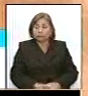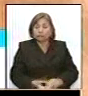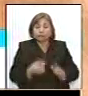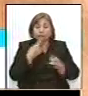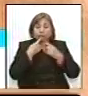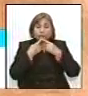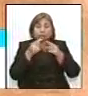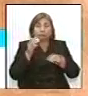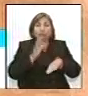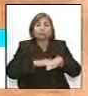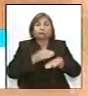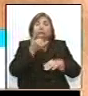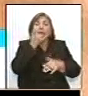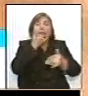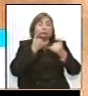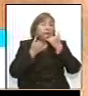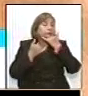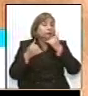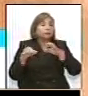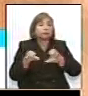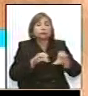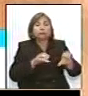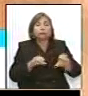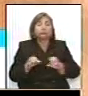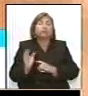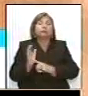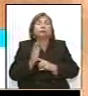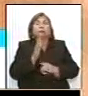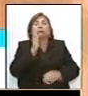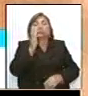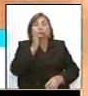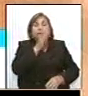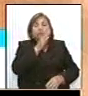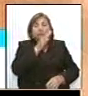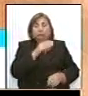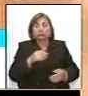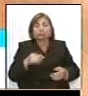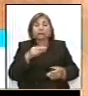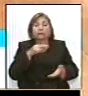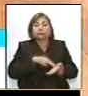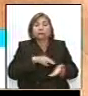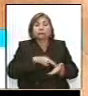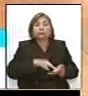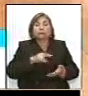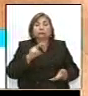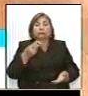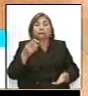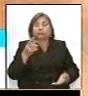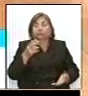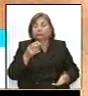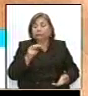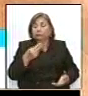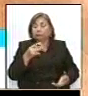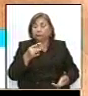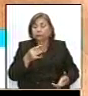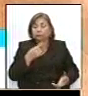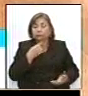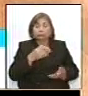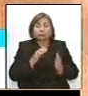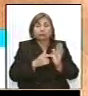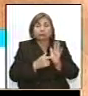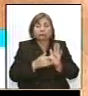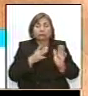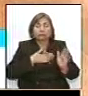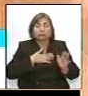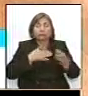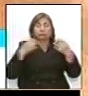transmitirle lo ocurrido respecto a las irregularidades en los informes de semana de representación correspondiente a los meses de noviembre de 2017 y enero de 2018 presentados por mi despacho